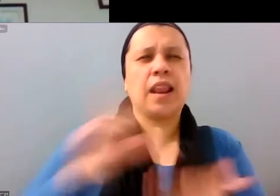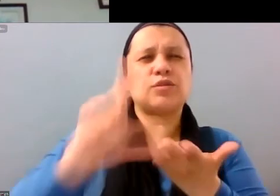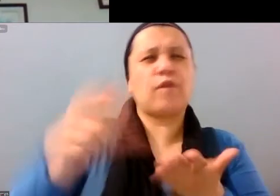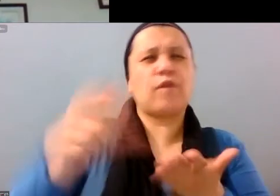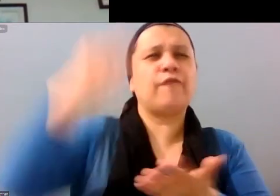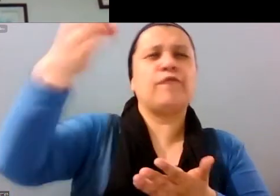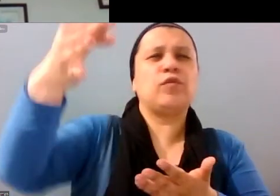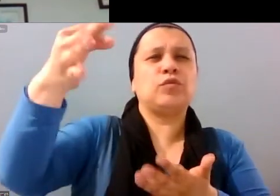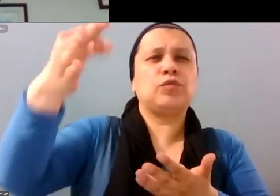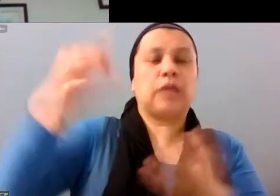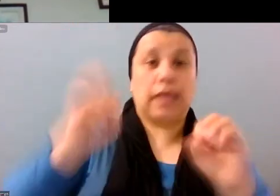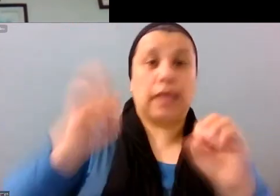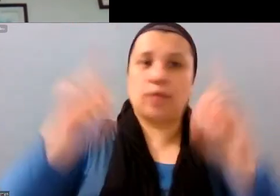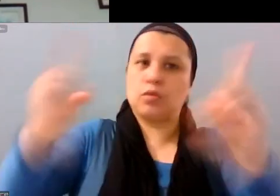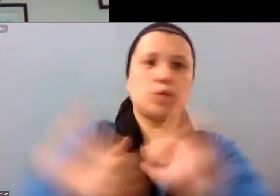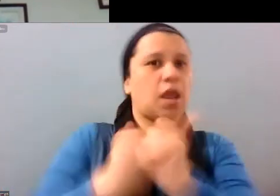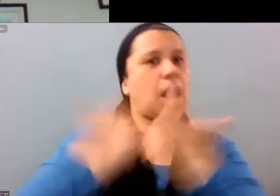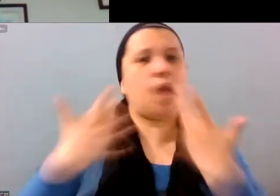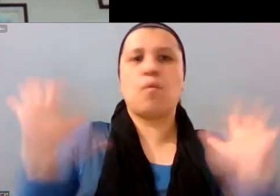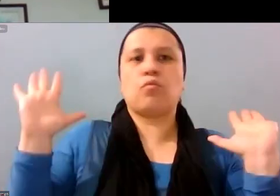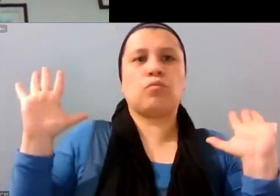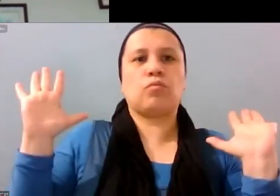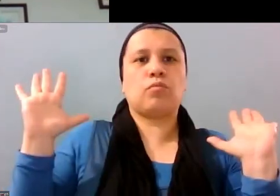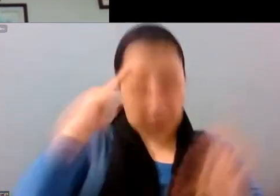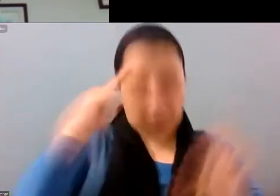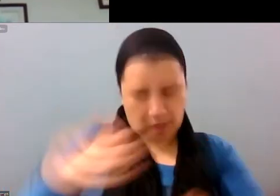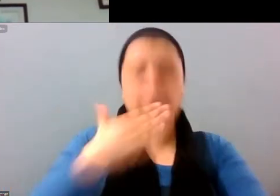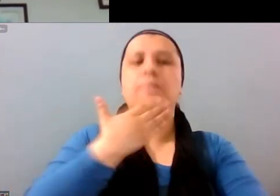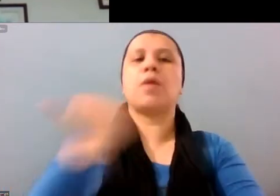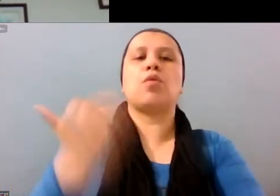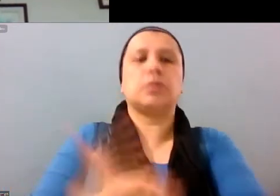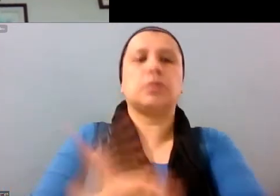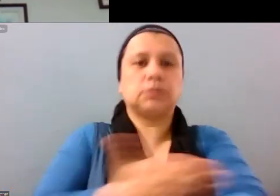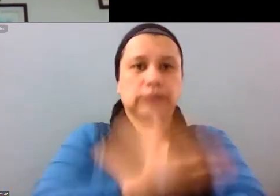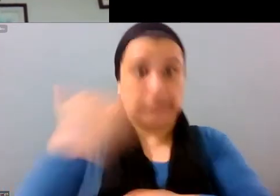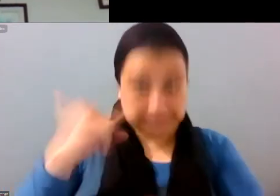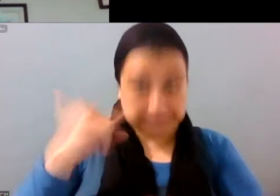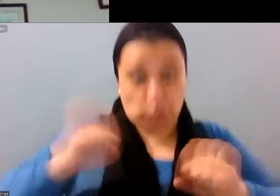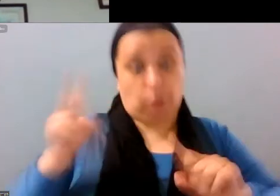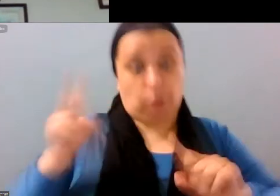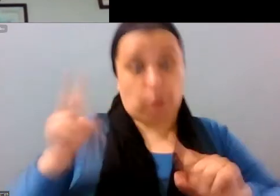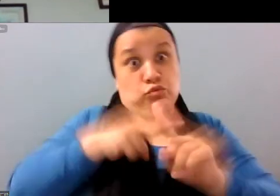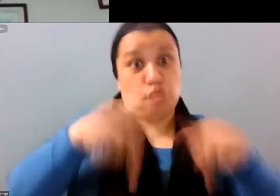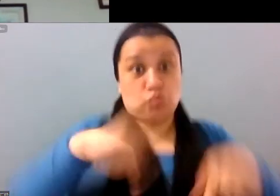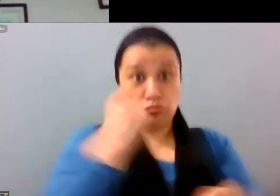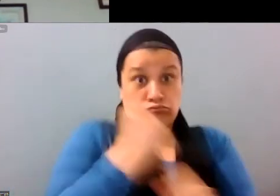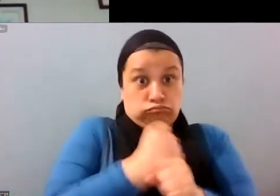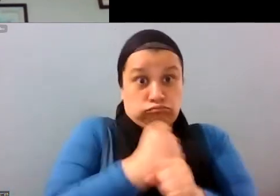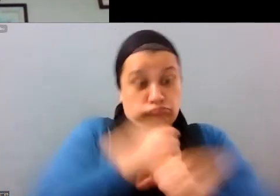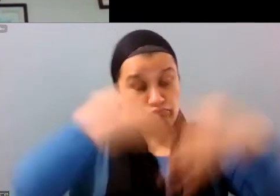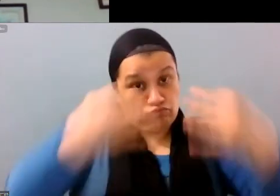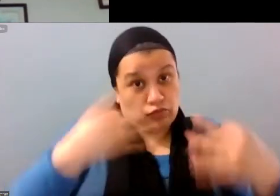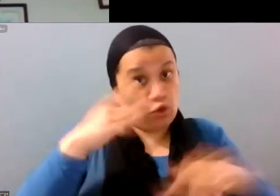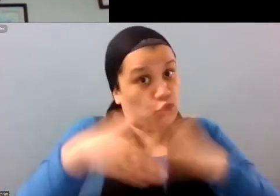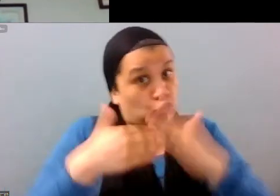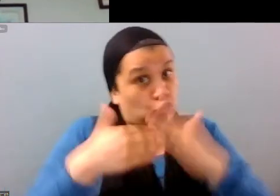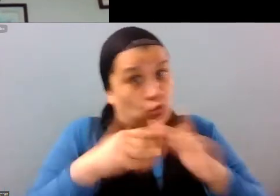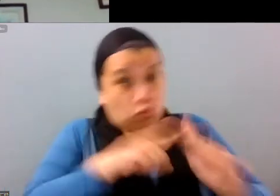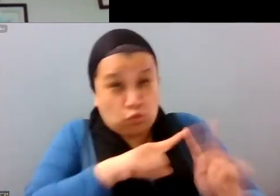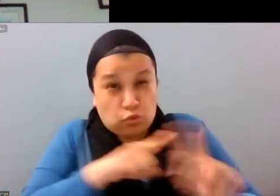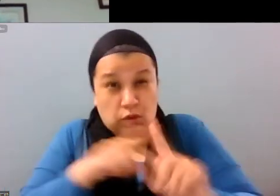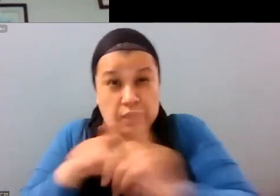educación cambió que cambia para mejorar y mejora si sabemos hacer un uso adecuado e intensivo de todo lo que podríamos poner bajo